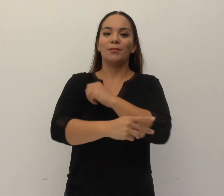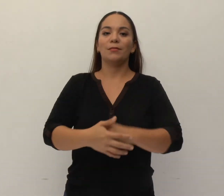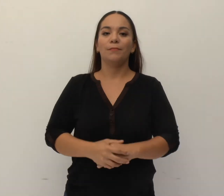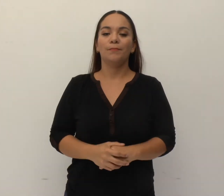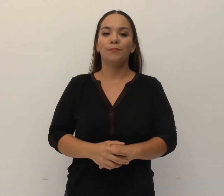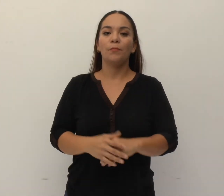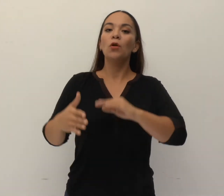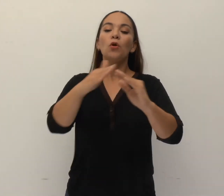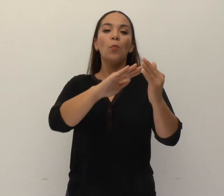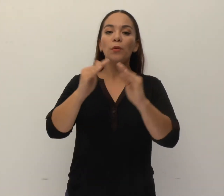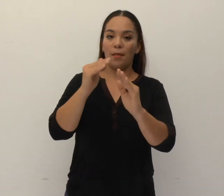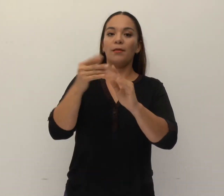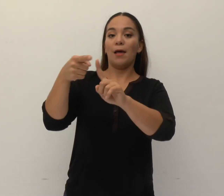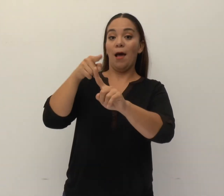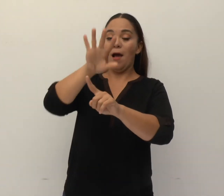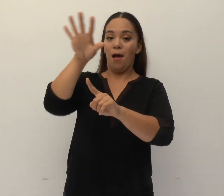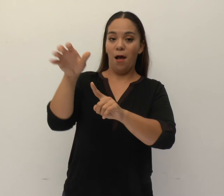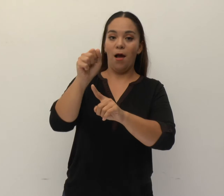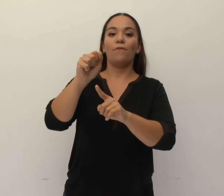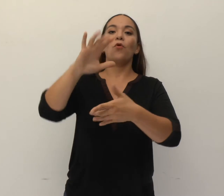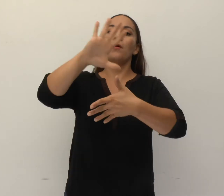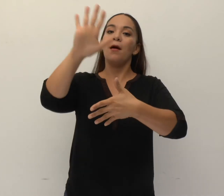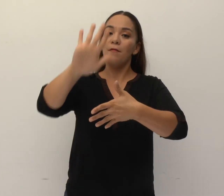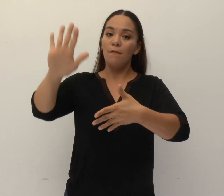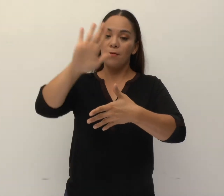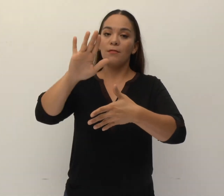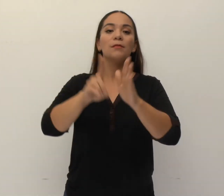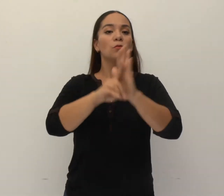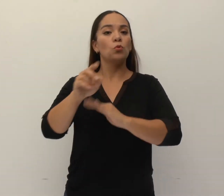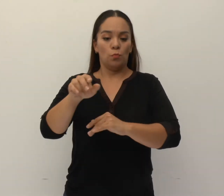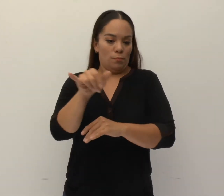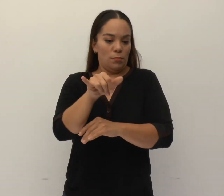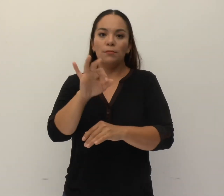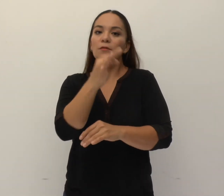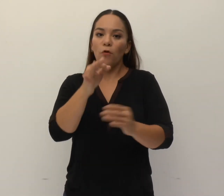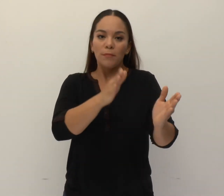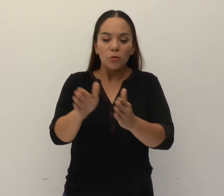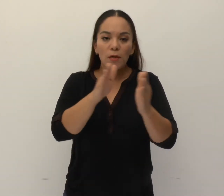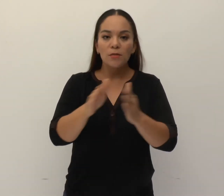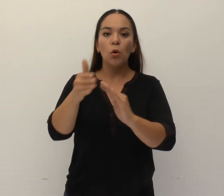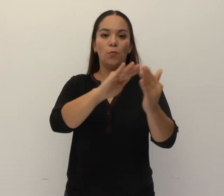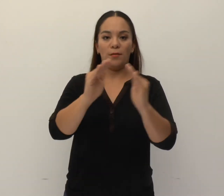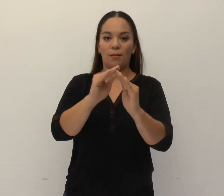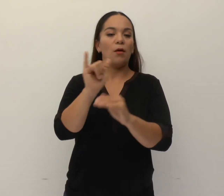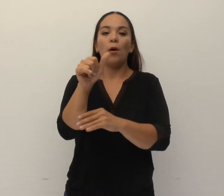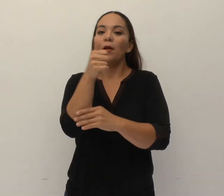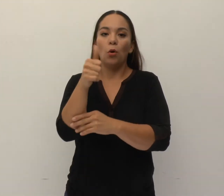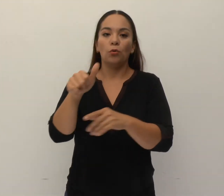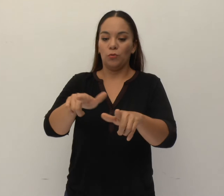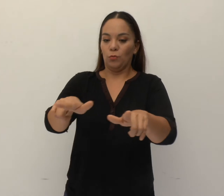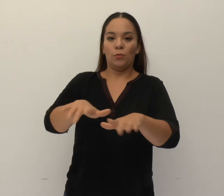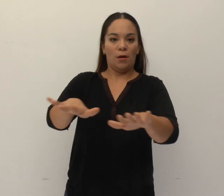país. Las comunidades afrocaribeñas desarrollaron en Costa Rica las mismas formas de organización comunitaria que existían en